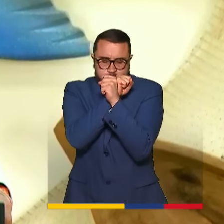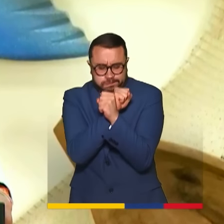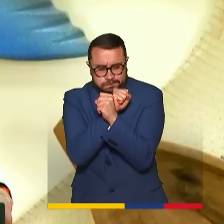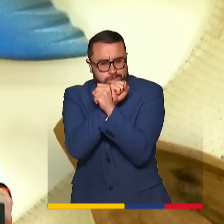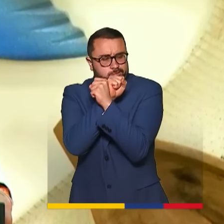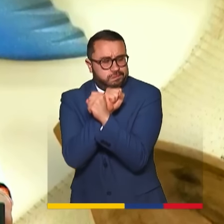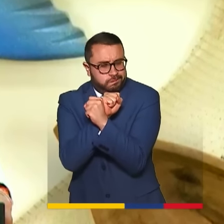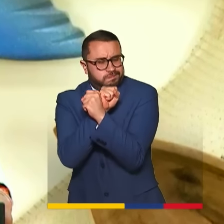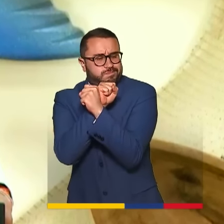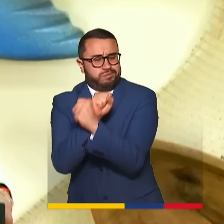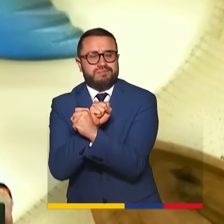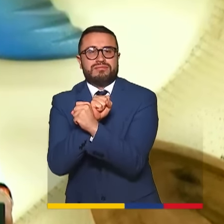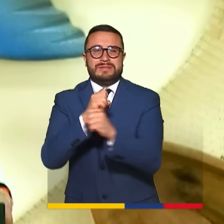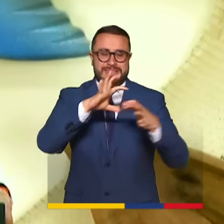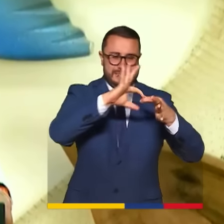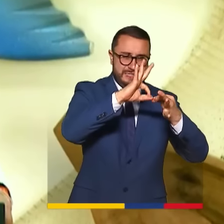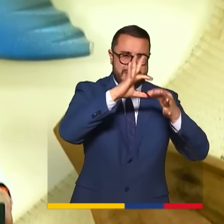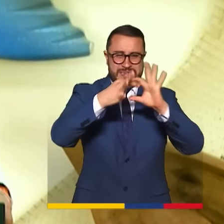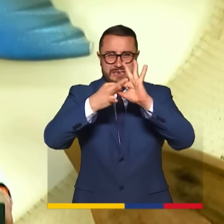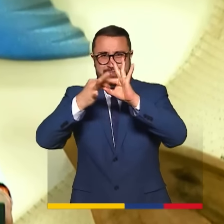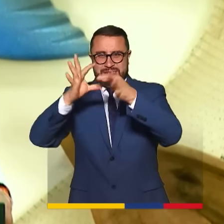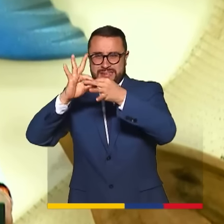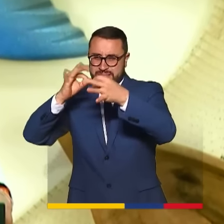la esclavitud.